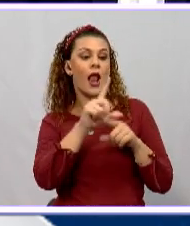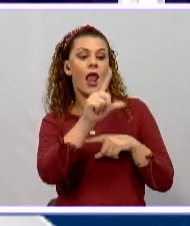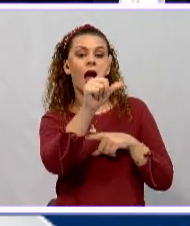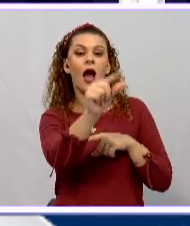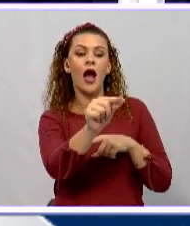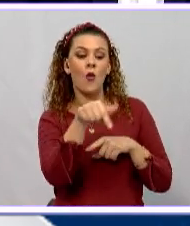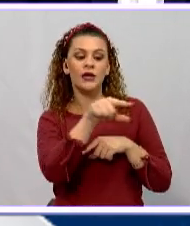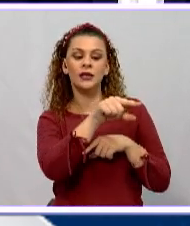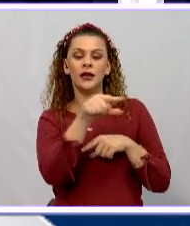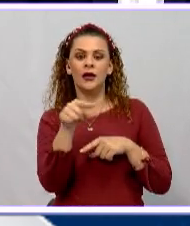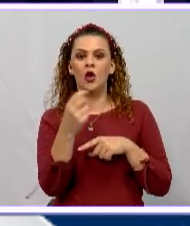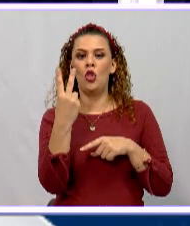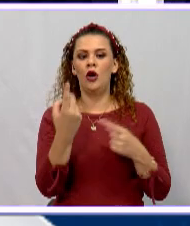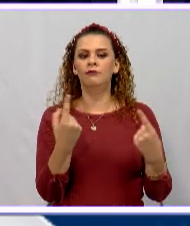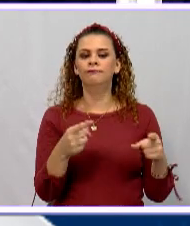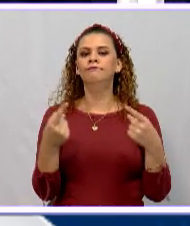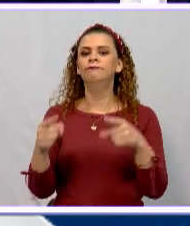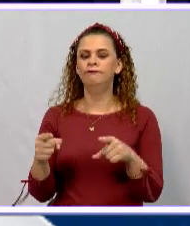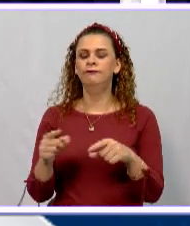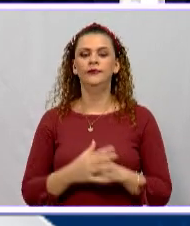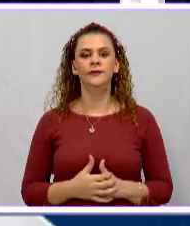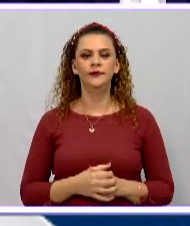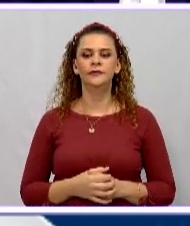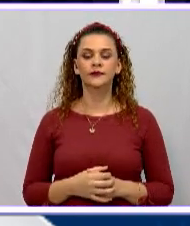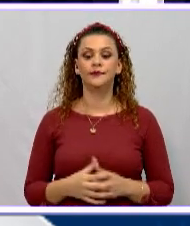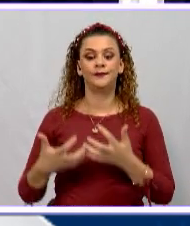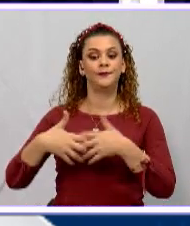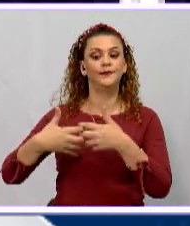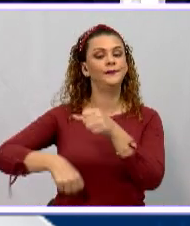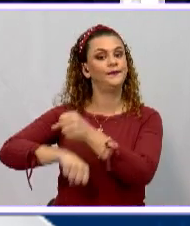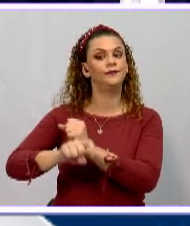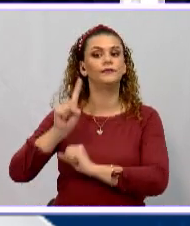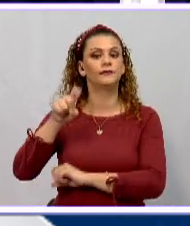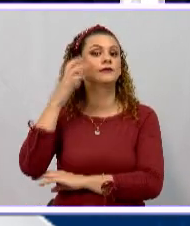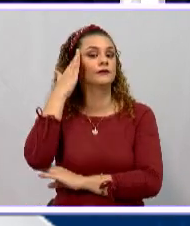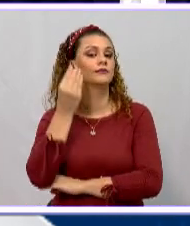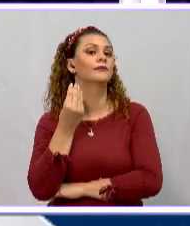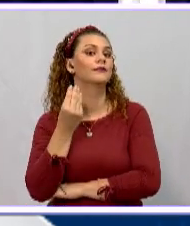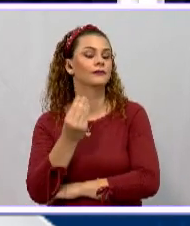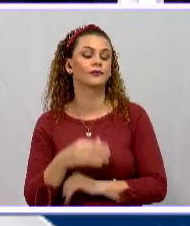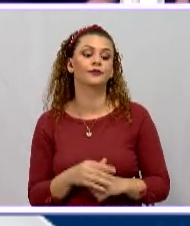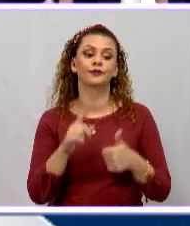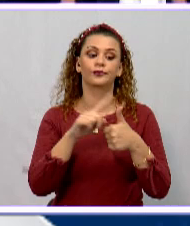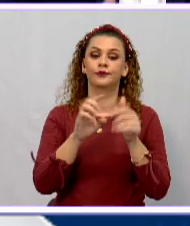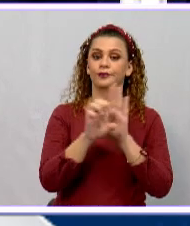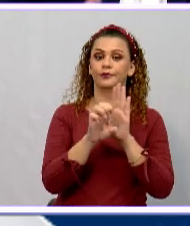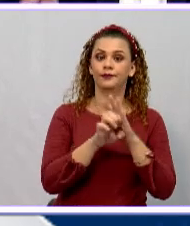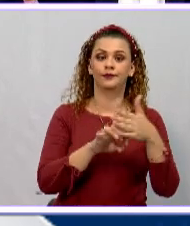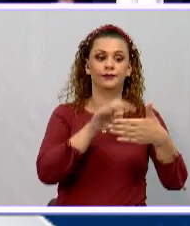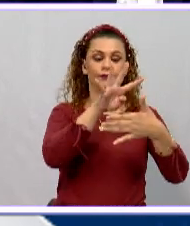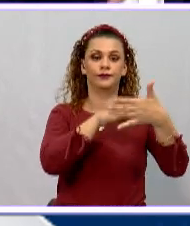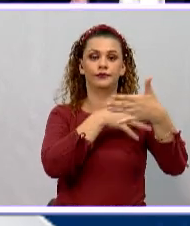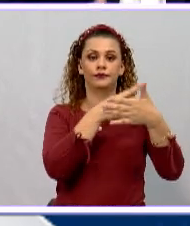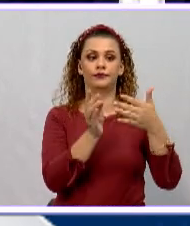esta semana se dan dos hechos que a la industria futbolera deberían de preocuparles mucho unos por ejemplo la tabla de